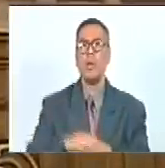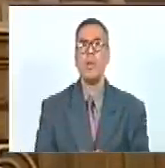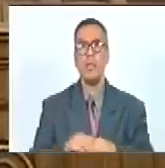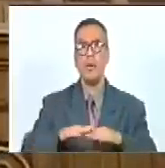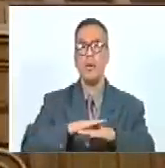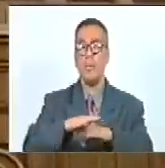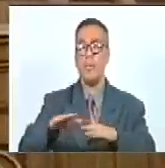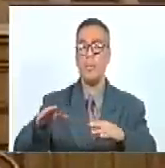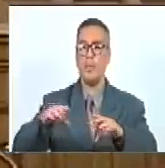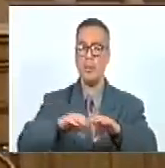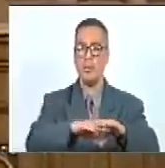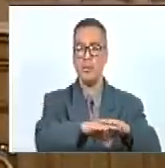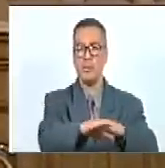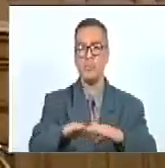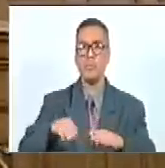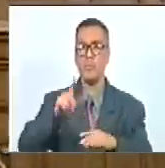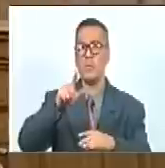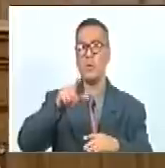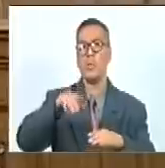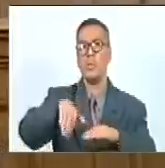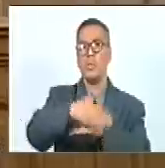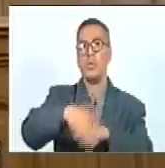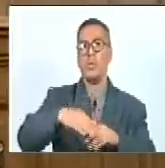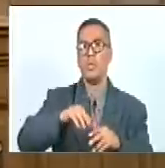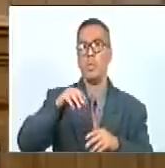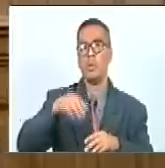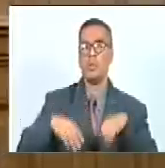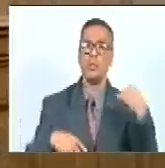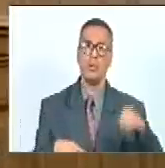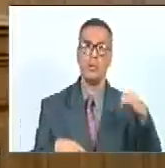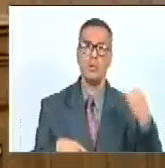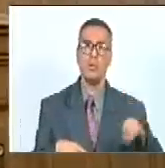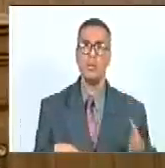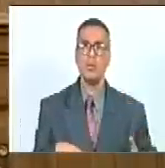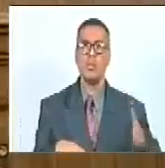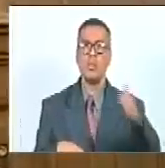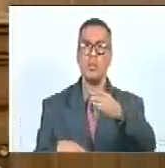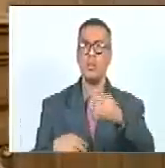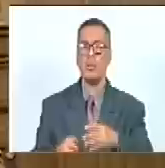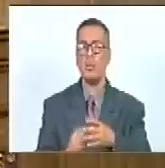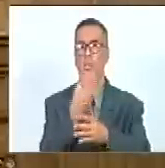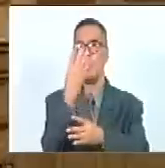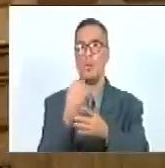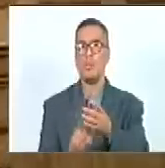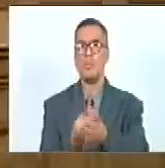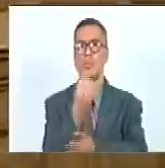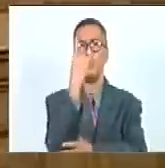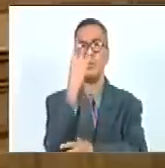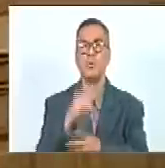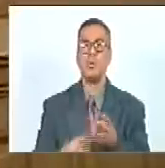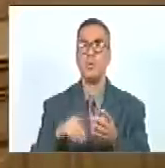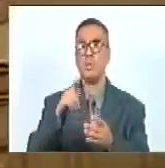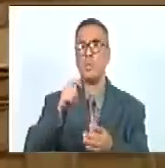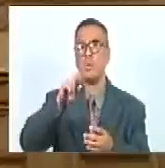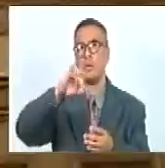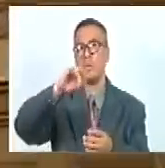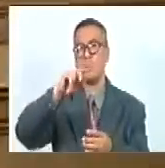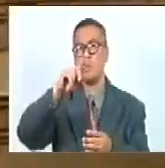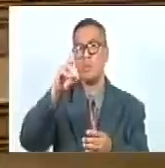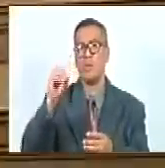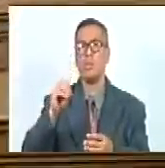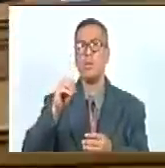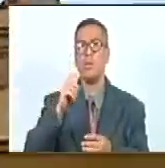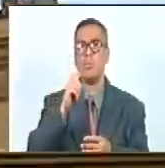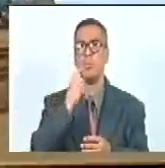de ladrillo, diagonal a la calle, del lado izquierdo está una frondosa mata de tamarindo,